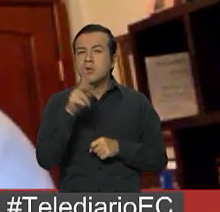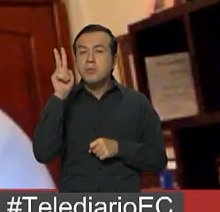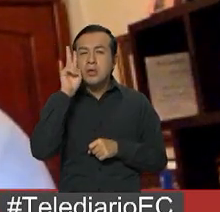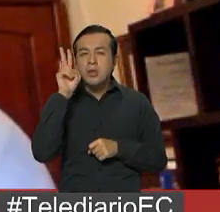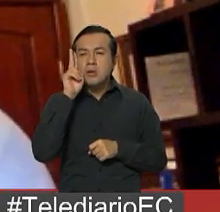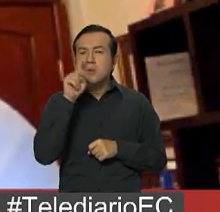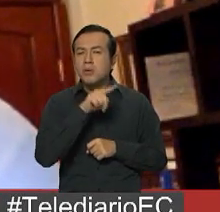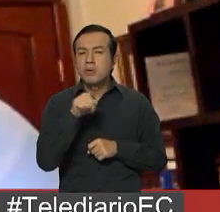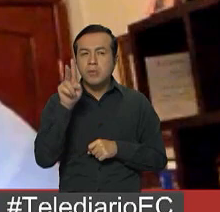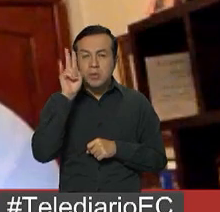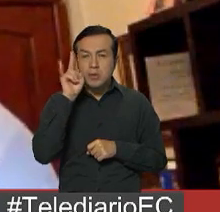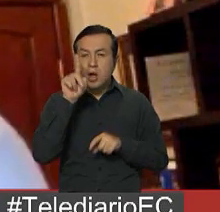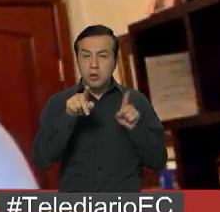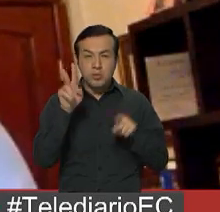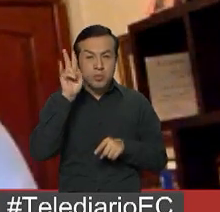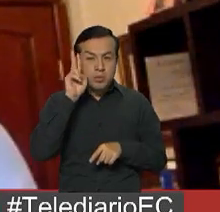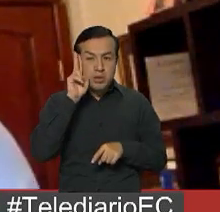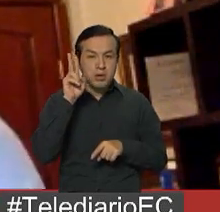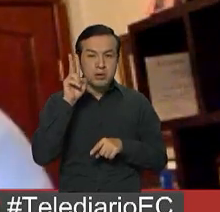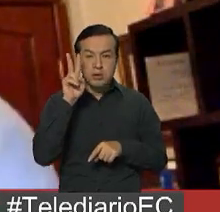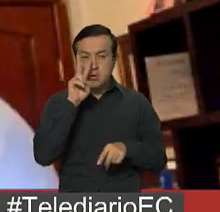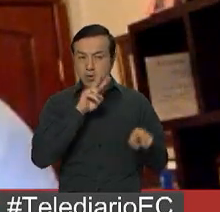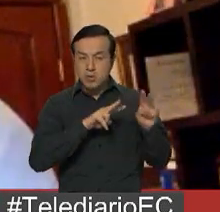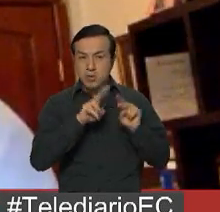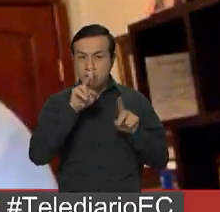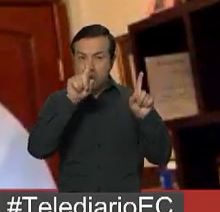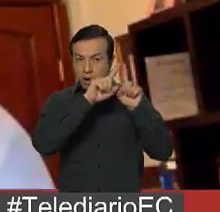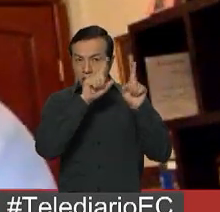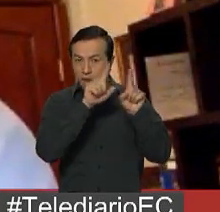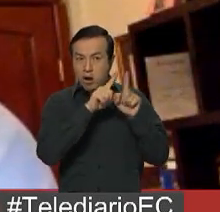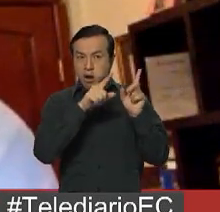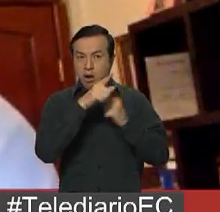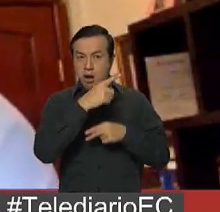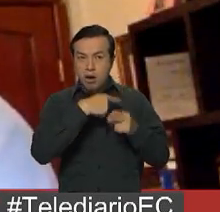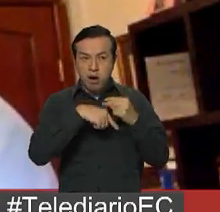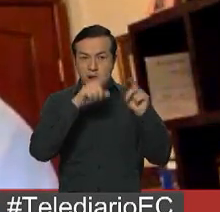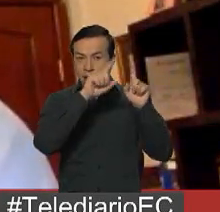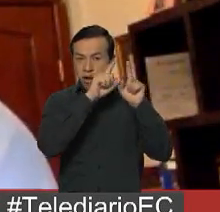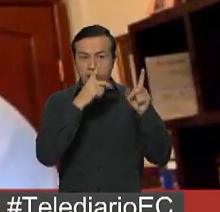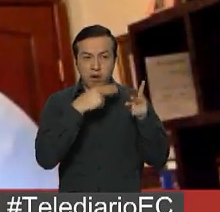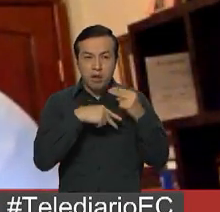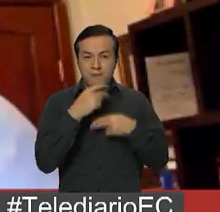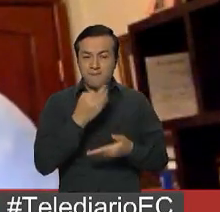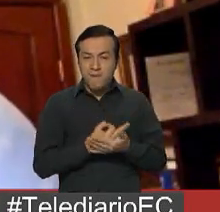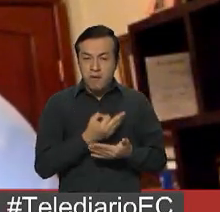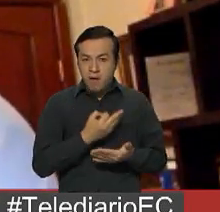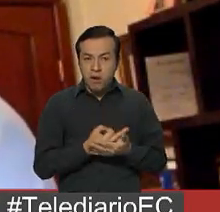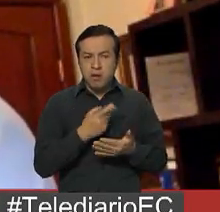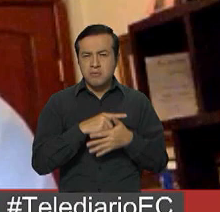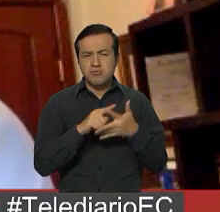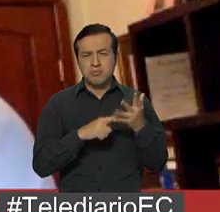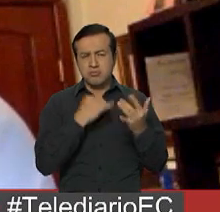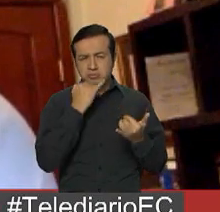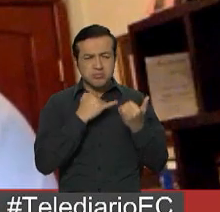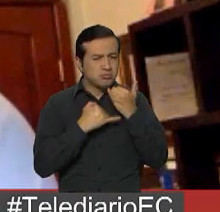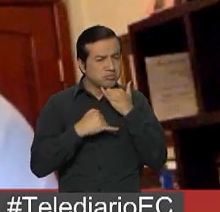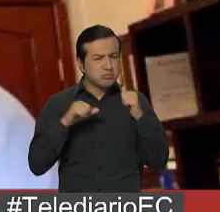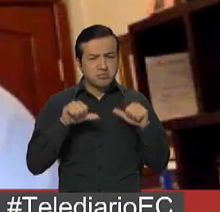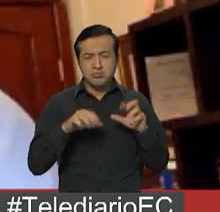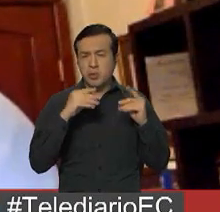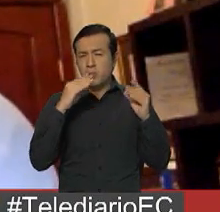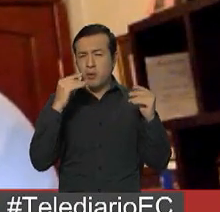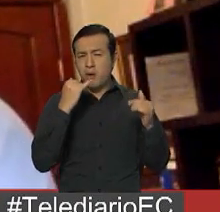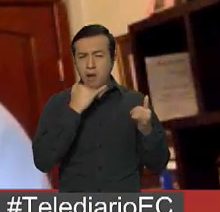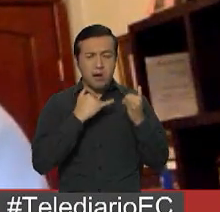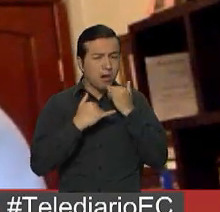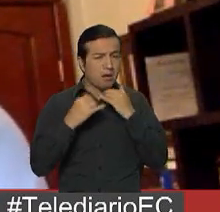usan mecanismos muy sofisticados de testaferrismo de usar empresas con plasmas de facturaciones y reales y tantas otras cosas